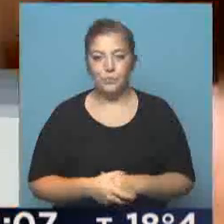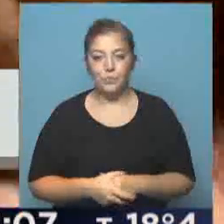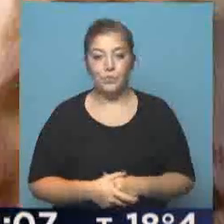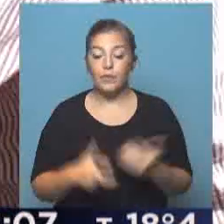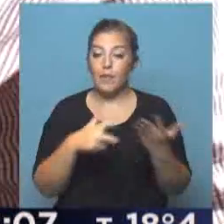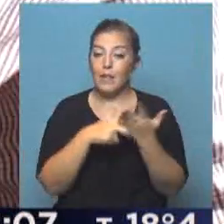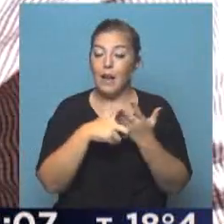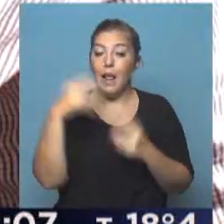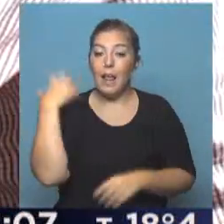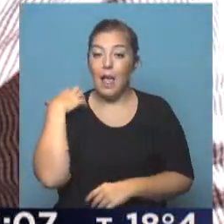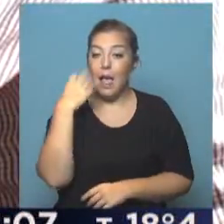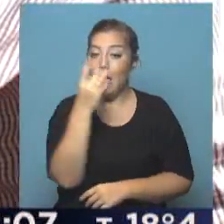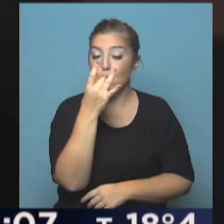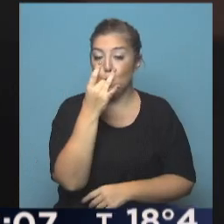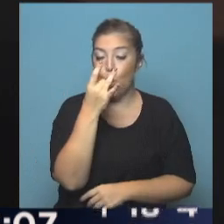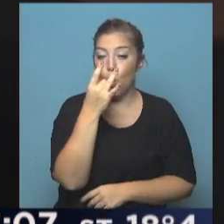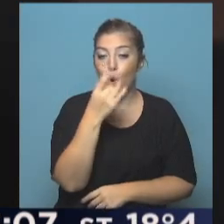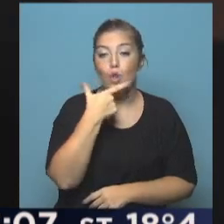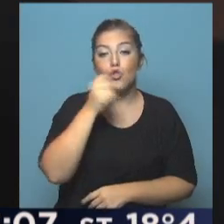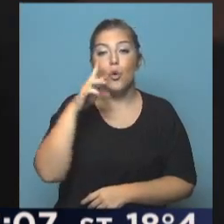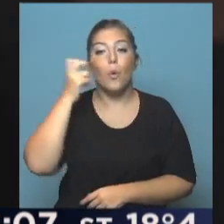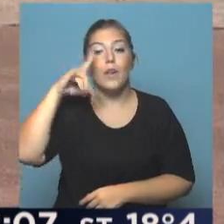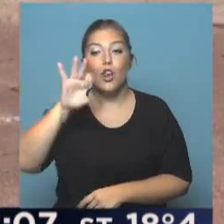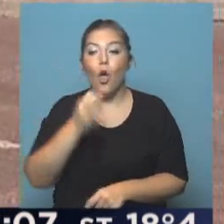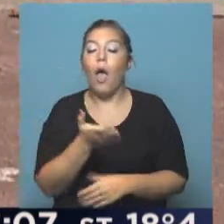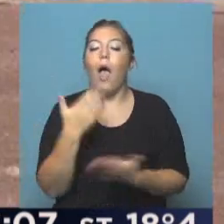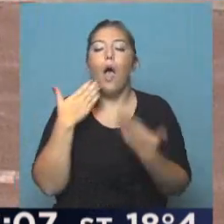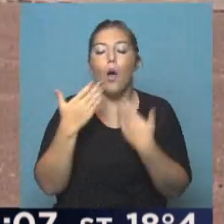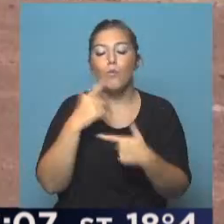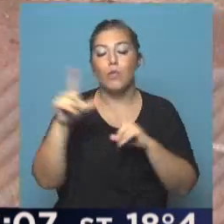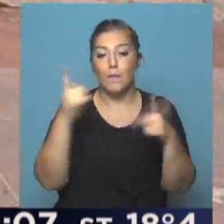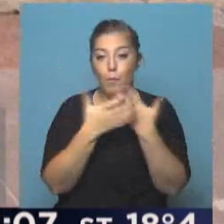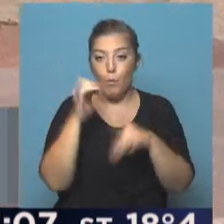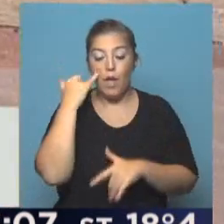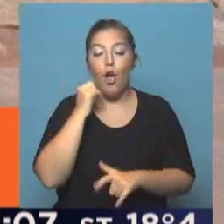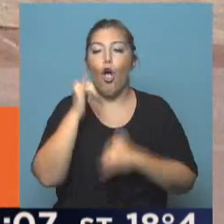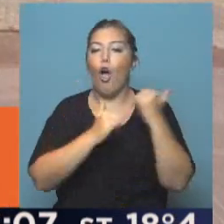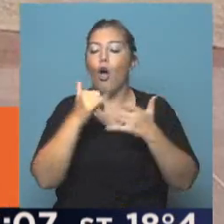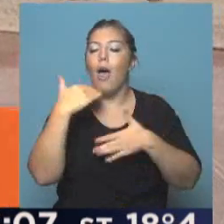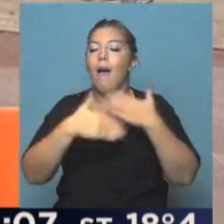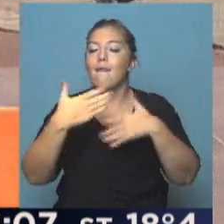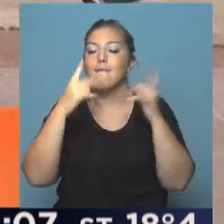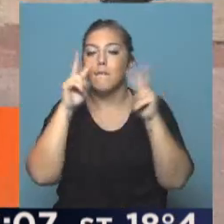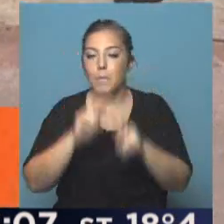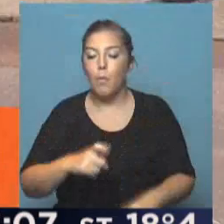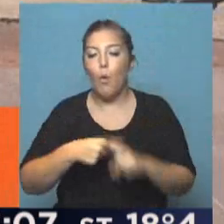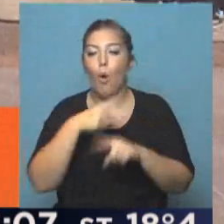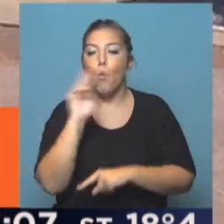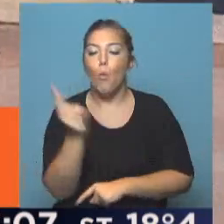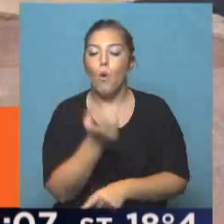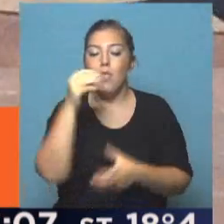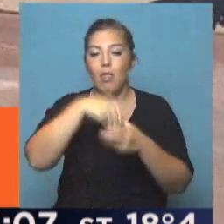fiscal general de Azul, el doctor Marcelo Sobrino, habló con la televisión pública y contó los avances de la investigación por las